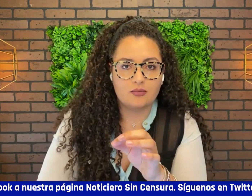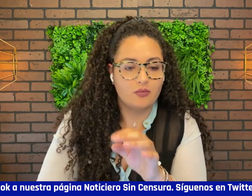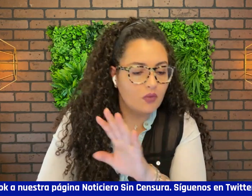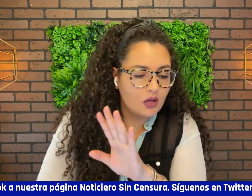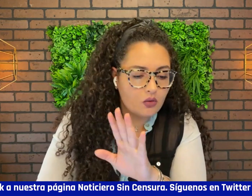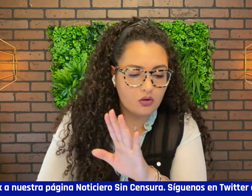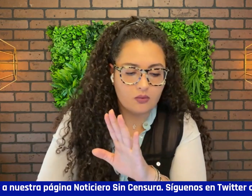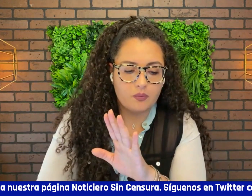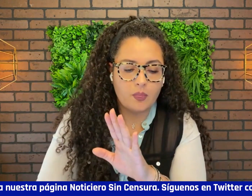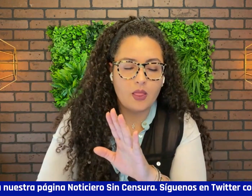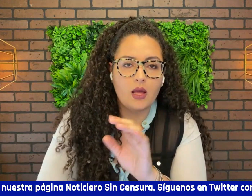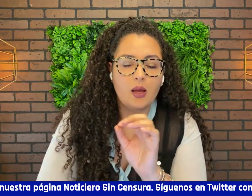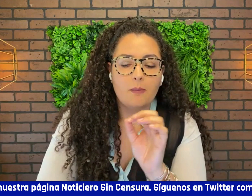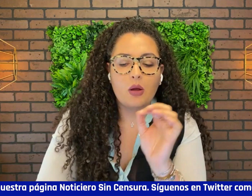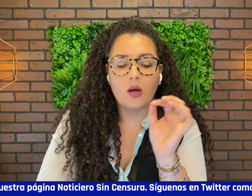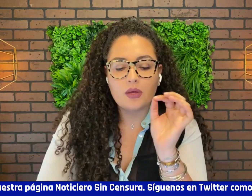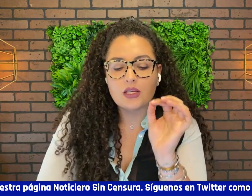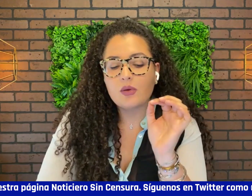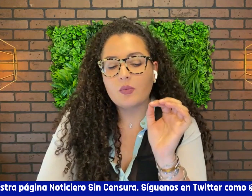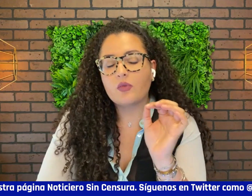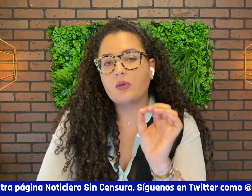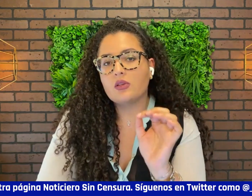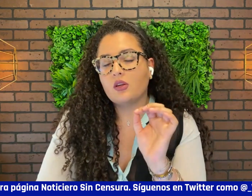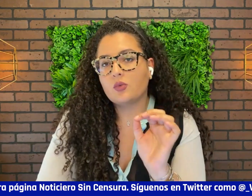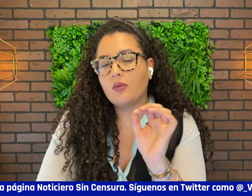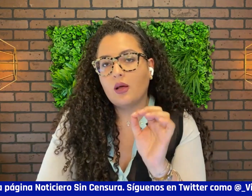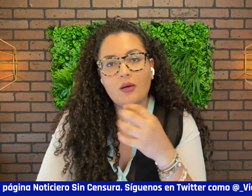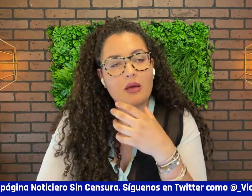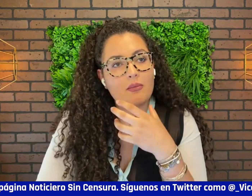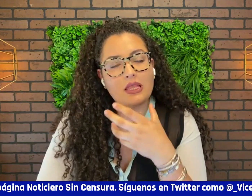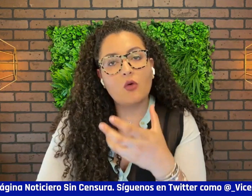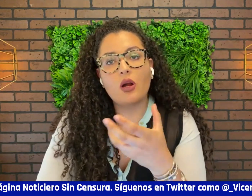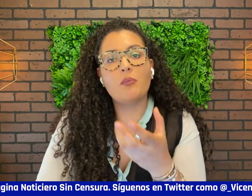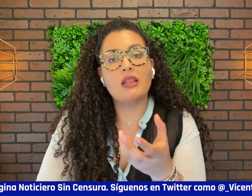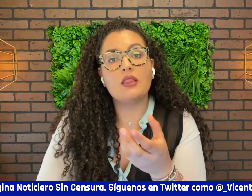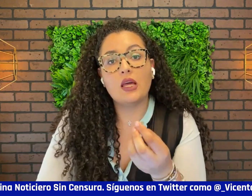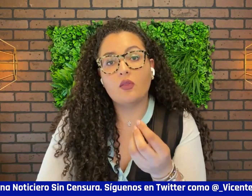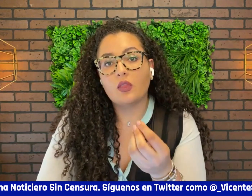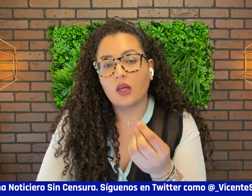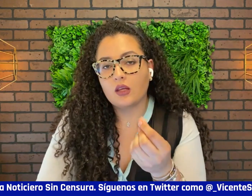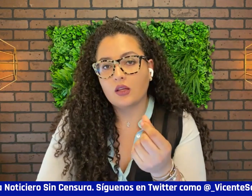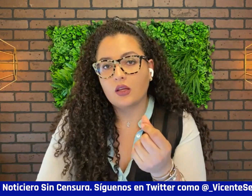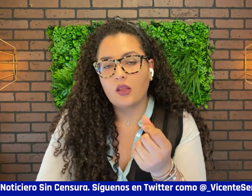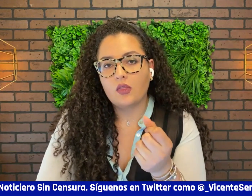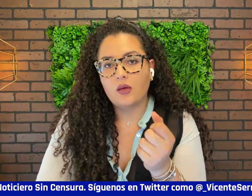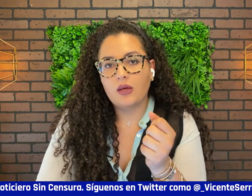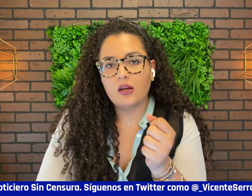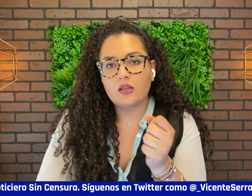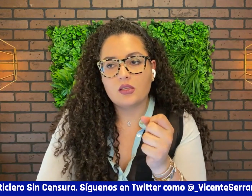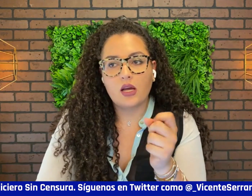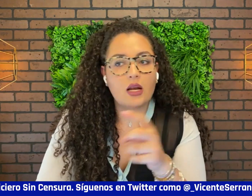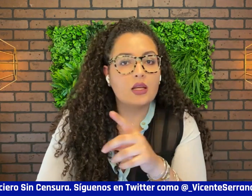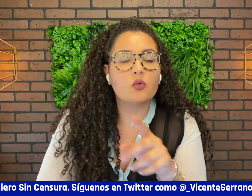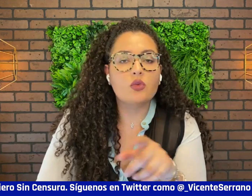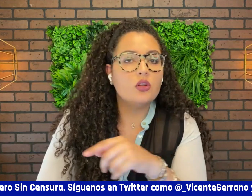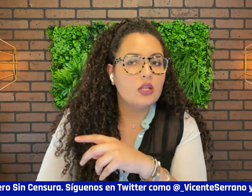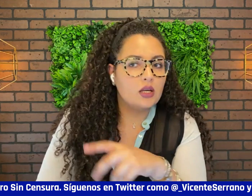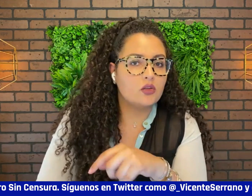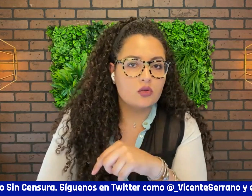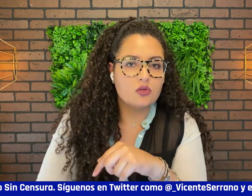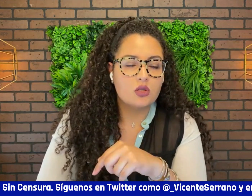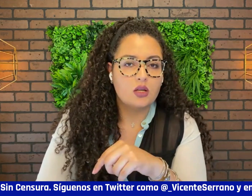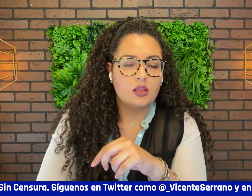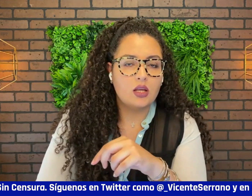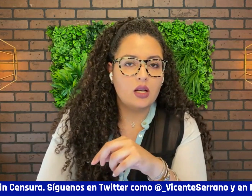alcaldía. Ninguno. Pero avísenme, por favor, si los vuelven a ver. Me tengo el pendiente de ver si alguno